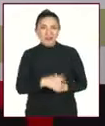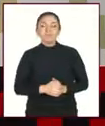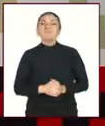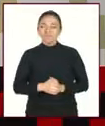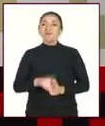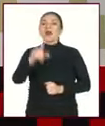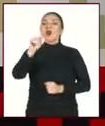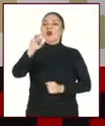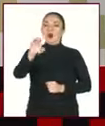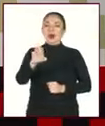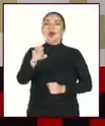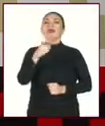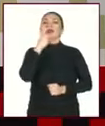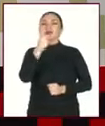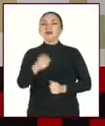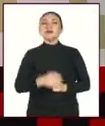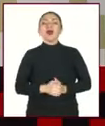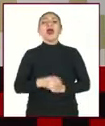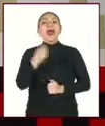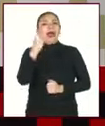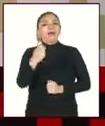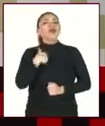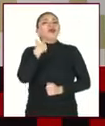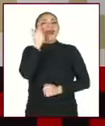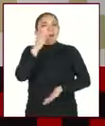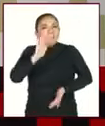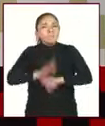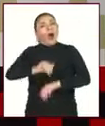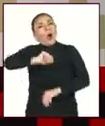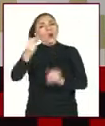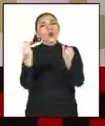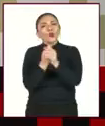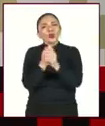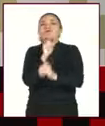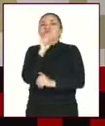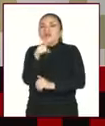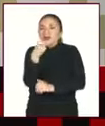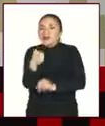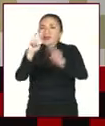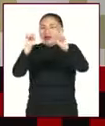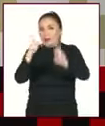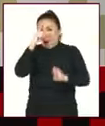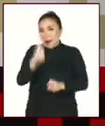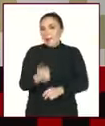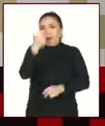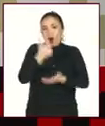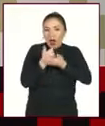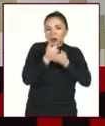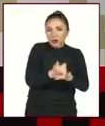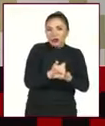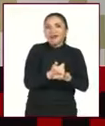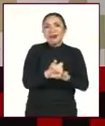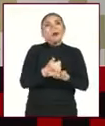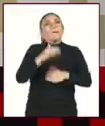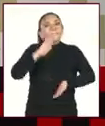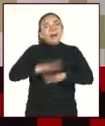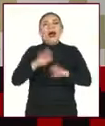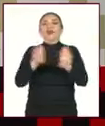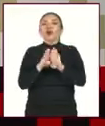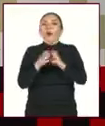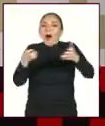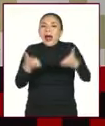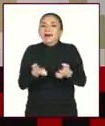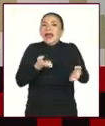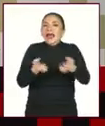Saldívar también comenta, me gustaría más webinars enfocados en primeros auxilios y que fueran más interactivos de